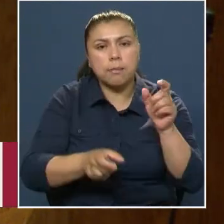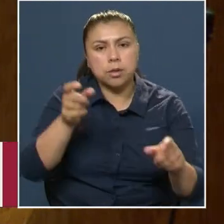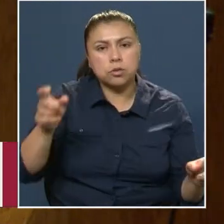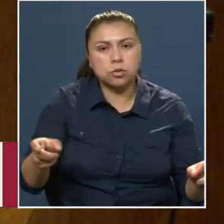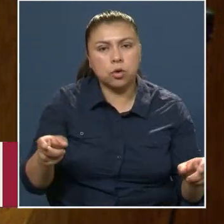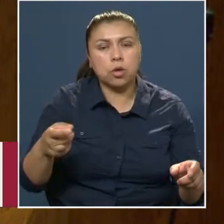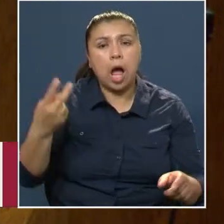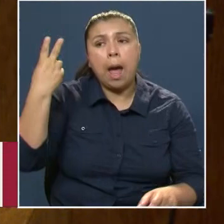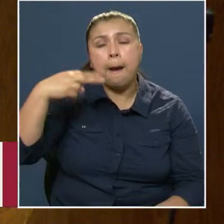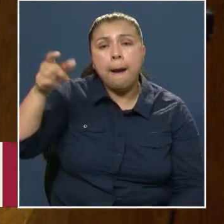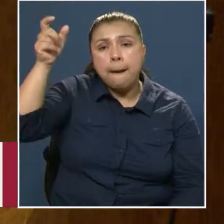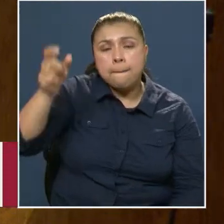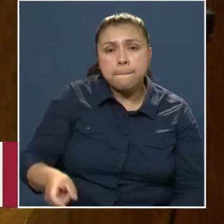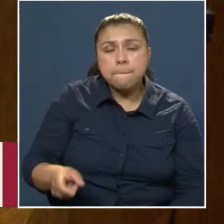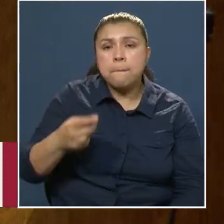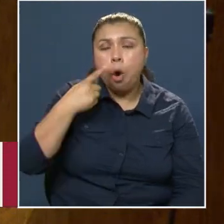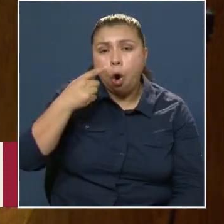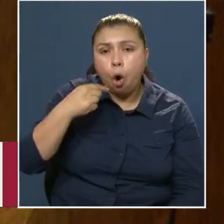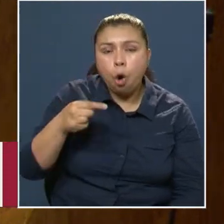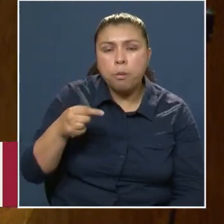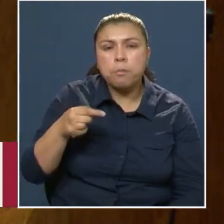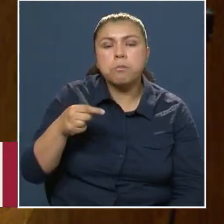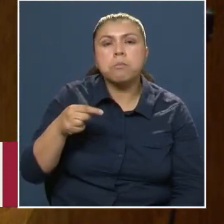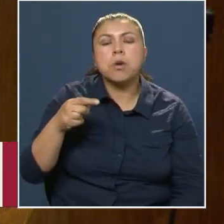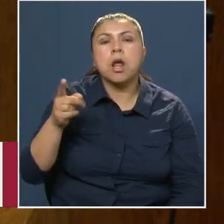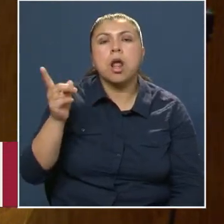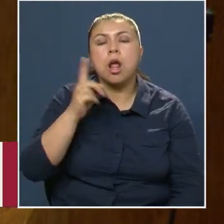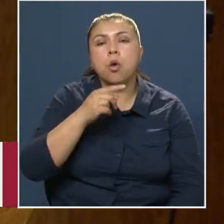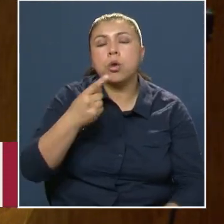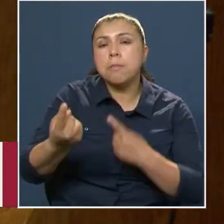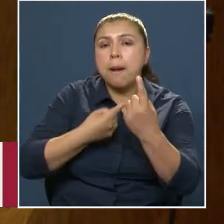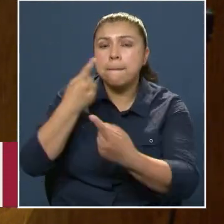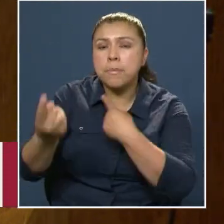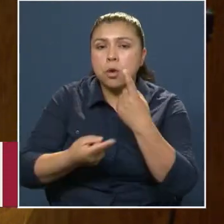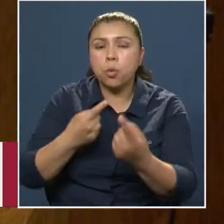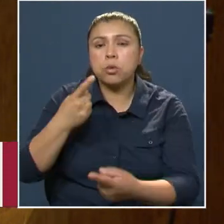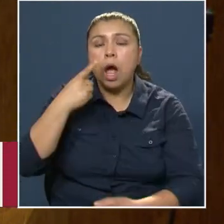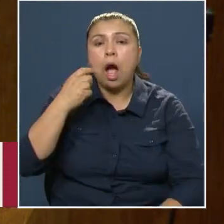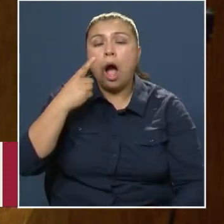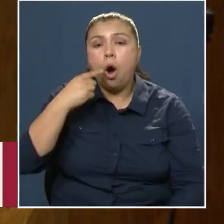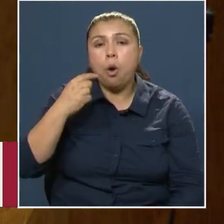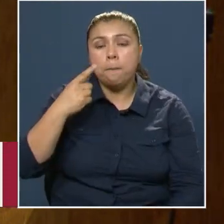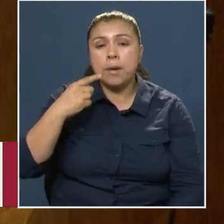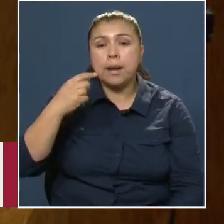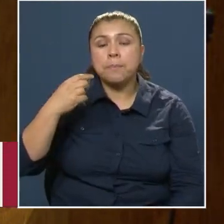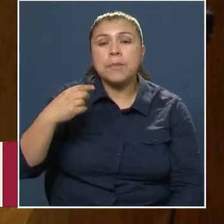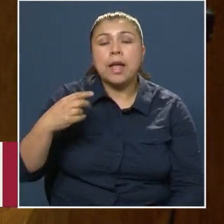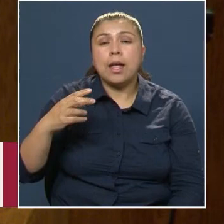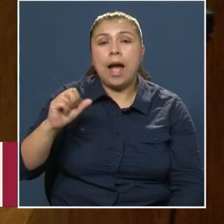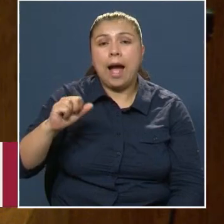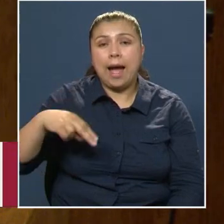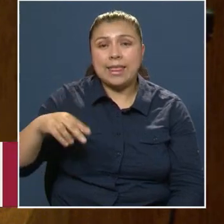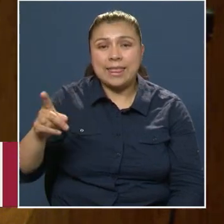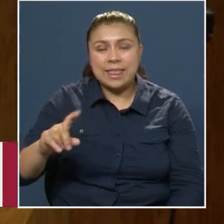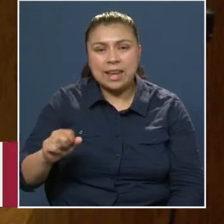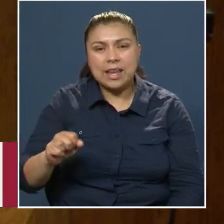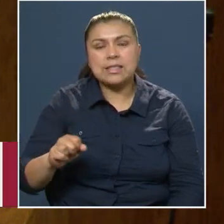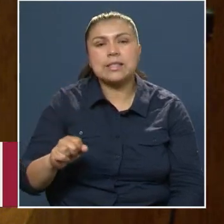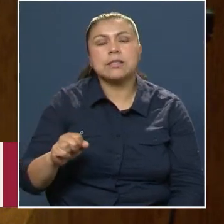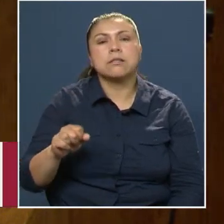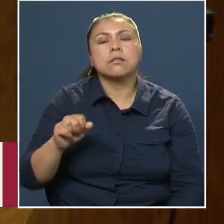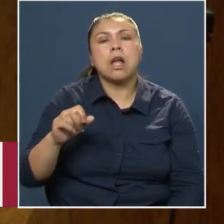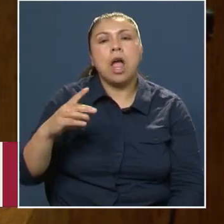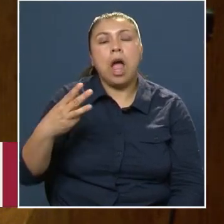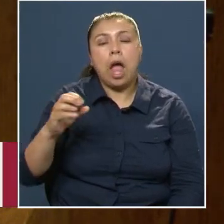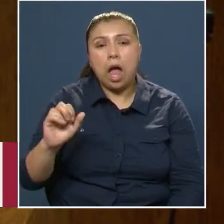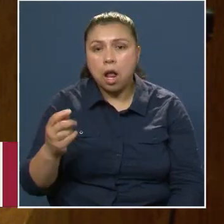En sus propias palabras, en una de sus últimas entrevistas, Andrés Elwin nos decía que siempre fui un dirigente